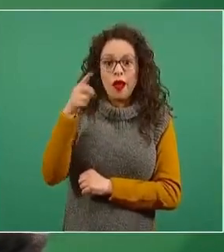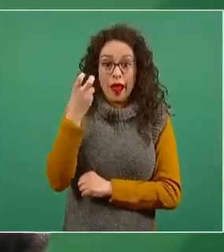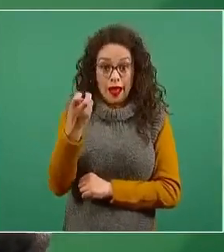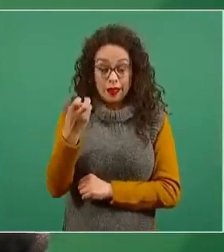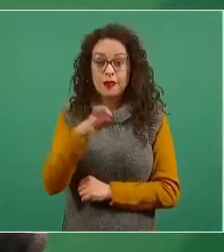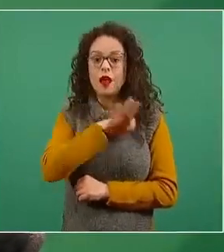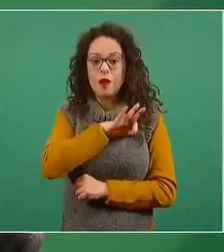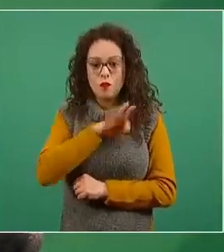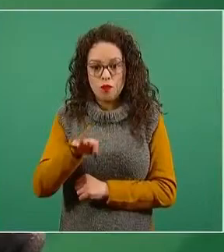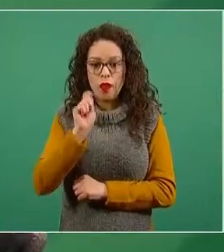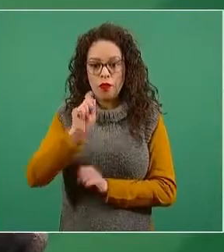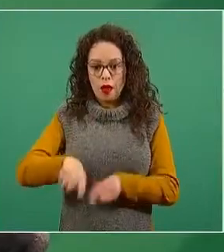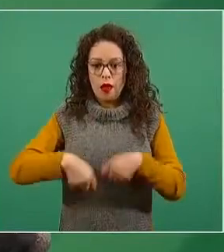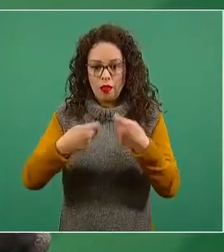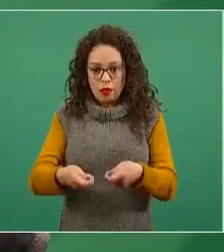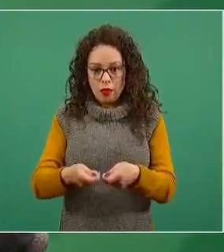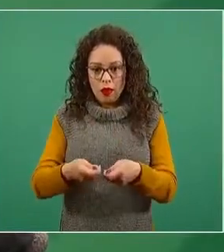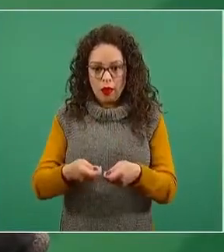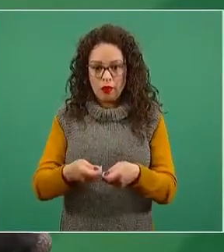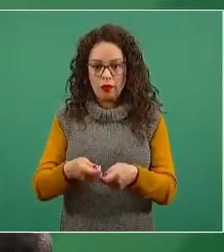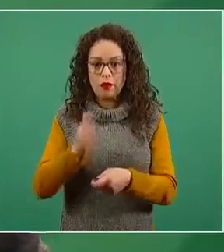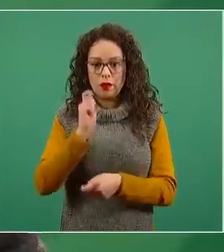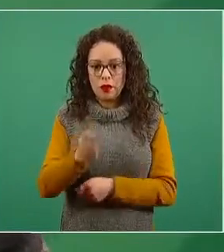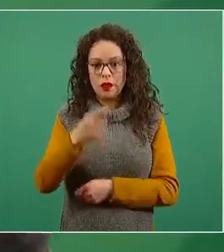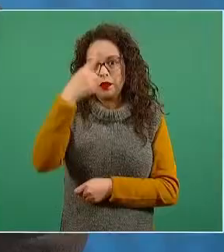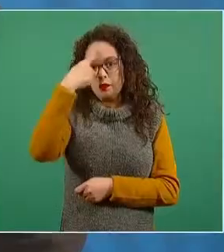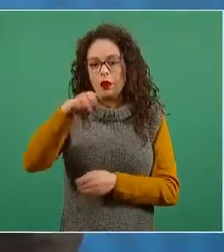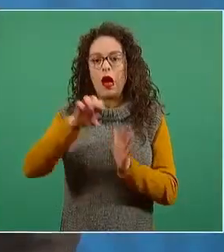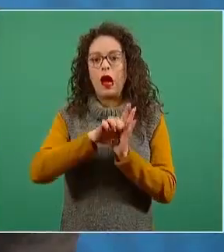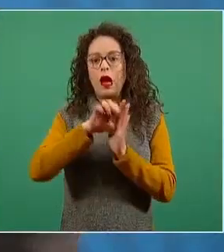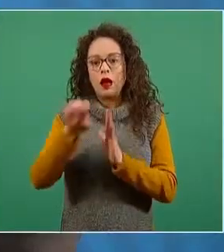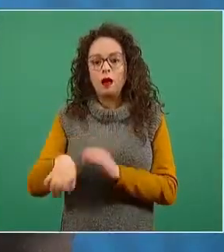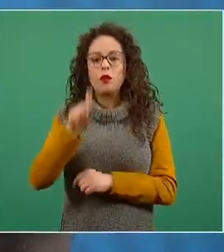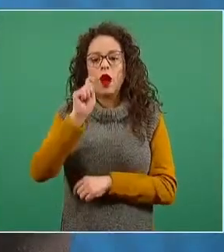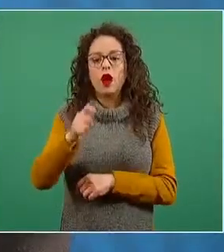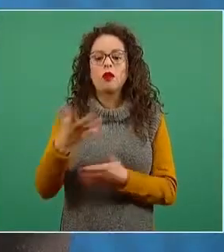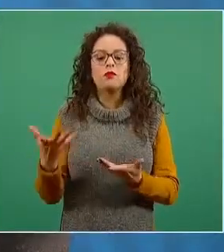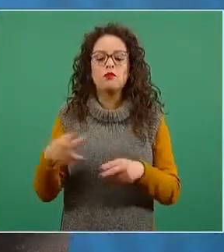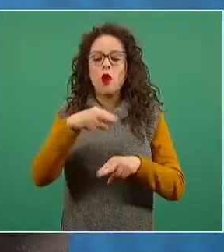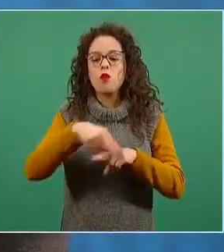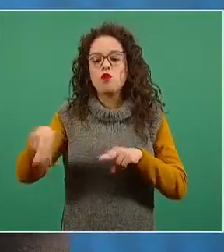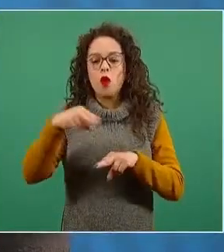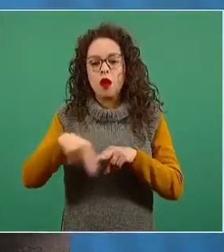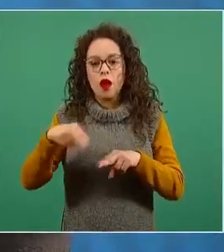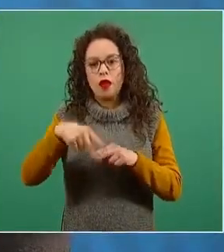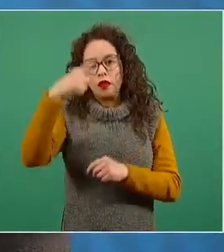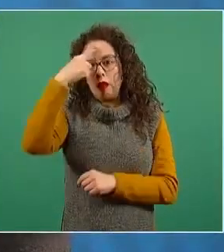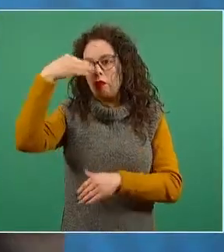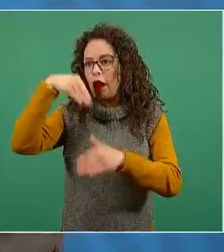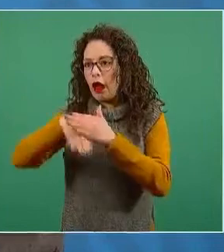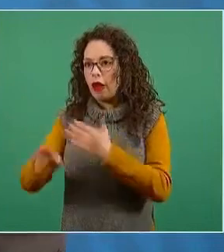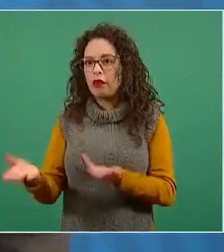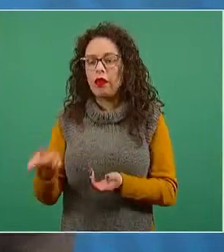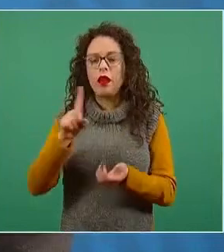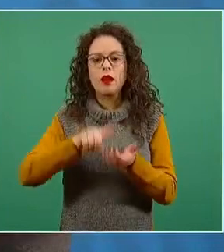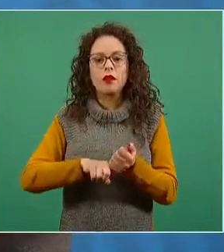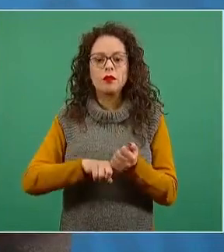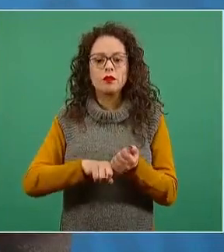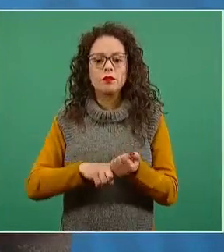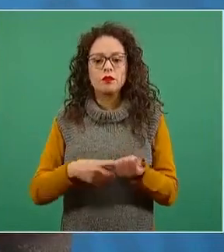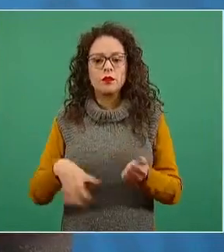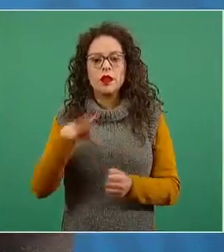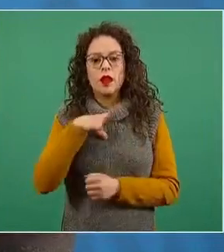vacunar, análogo al pase de abordar de las aeronaves o a los boletos de los espectáculos cuando estos boletos